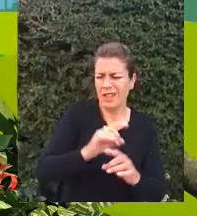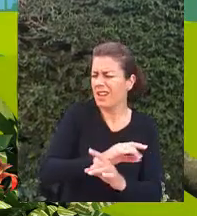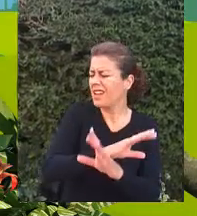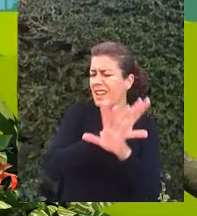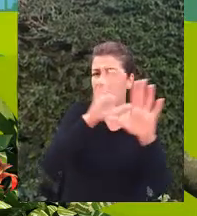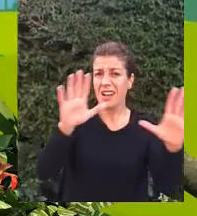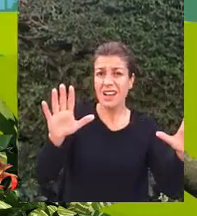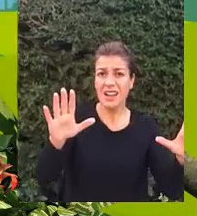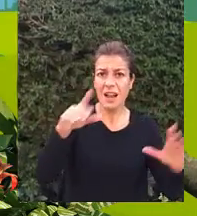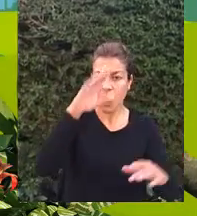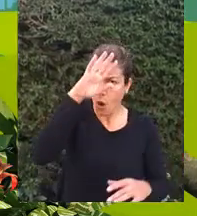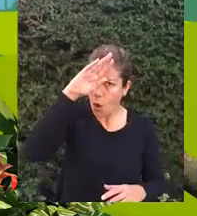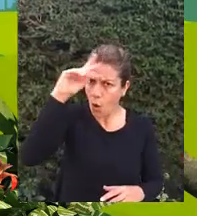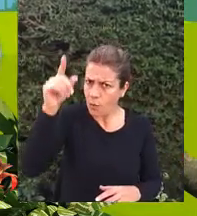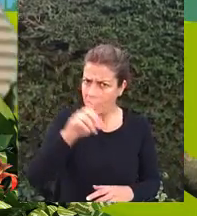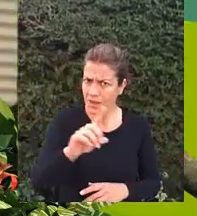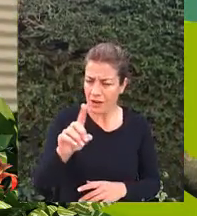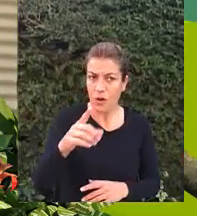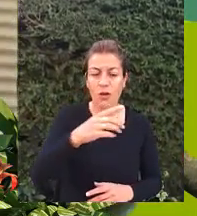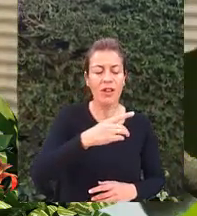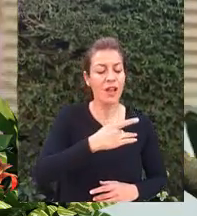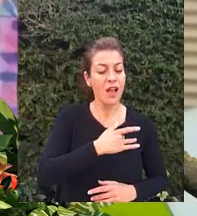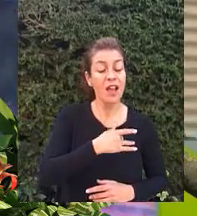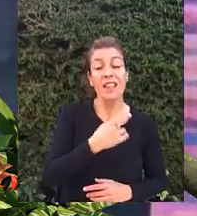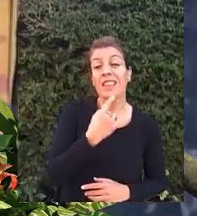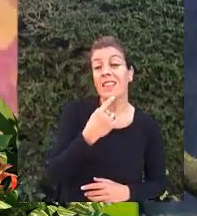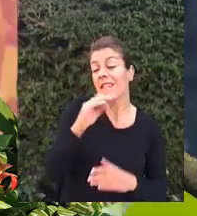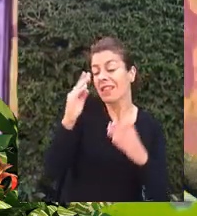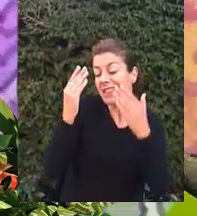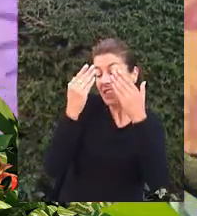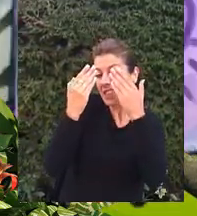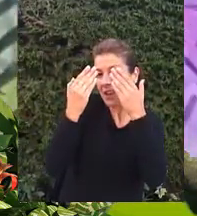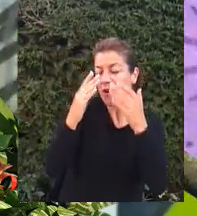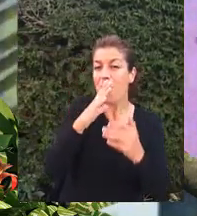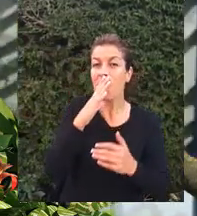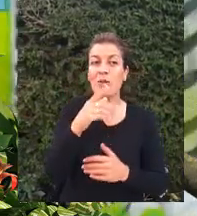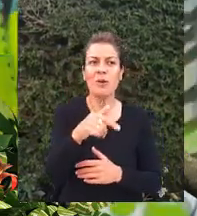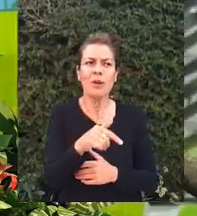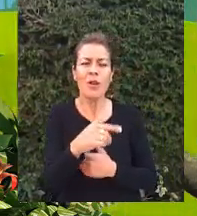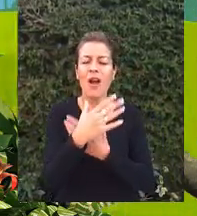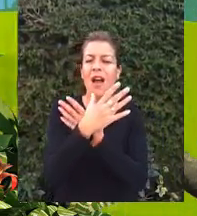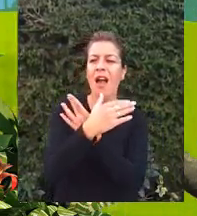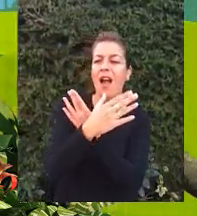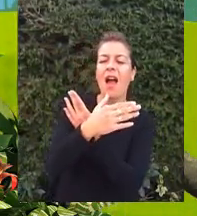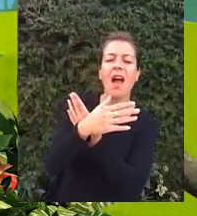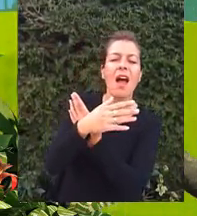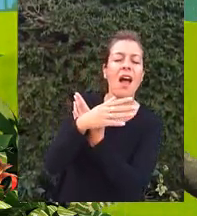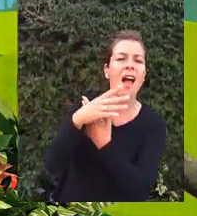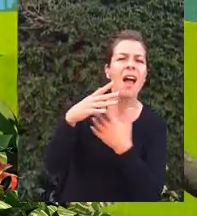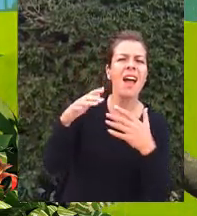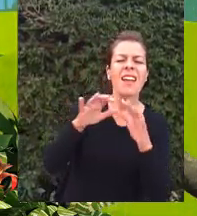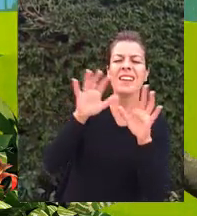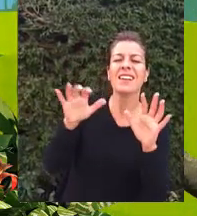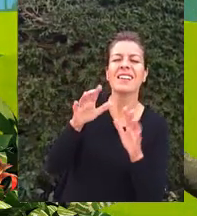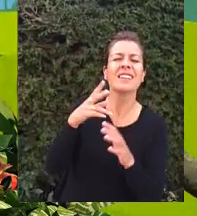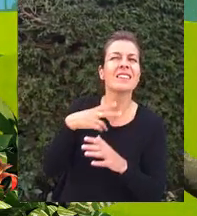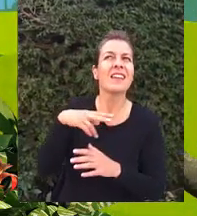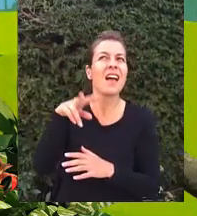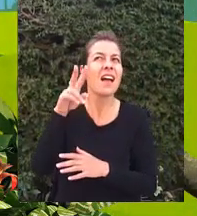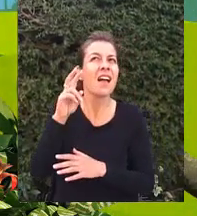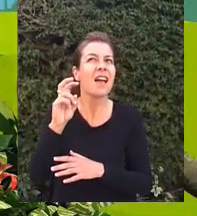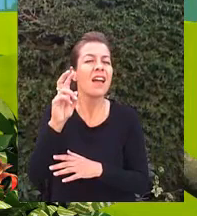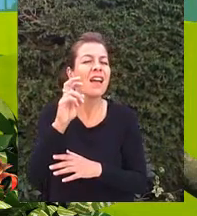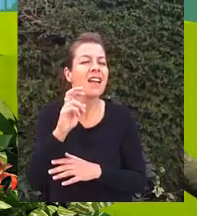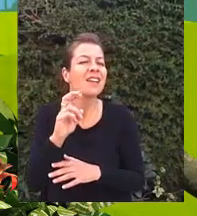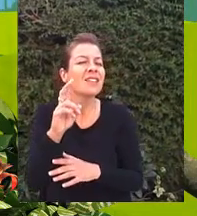Hay cosas muy claras. No olvidéis que el amor es ciego. Tengo la carcajada escondida de la mariposa,